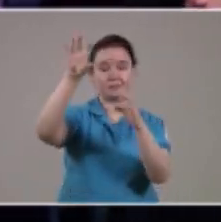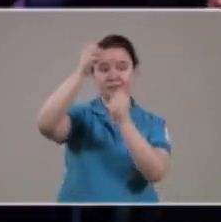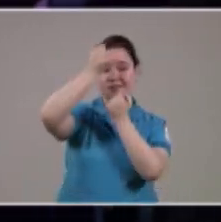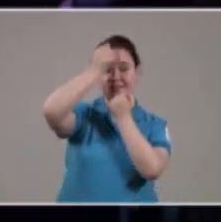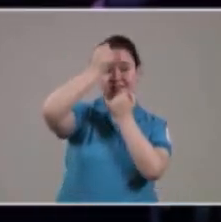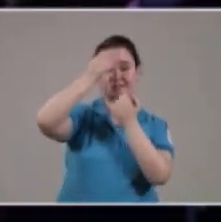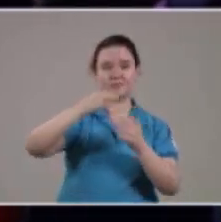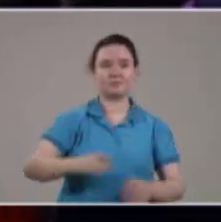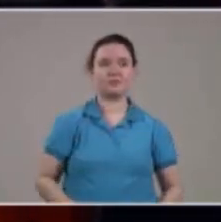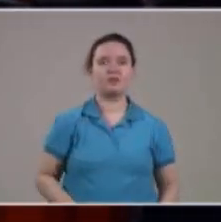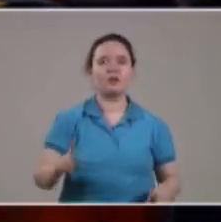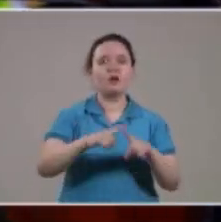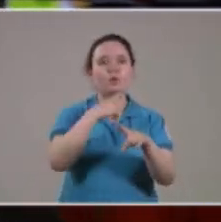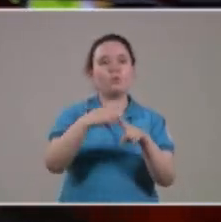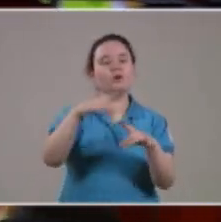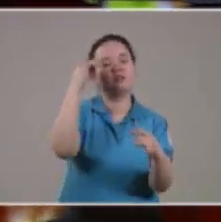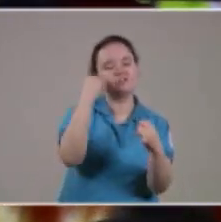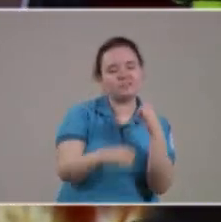Y cuando recapacitó,